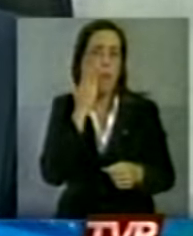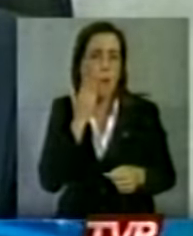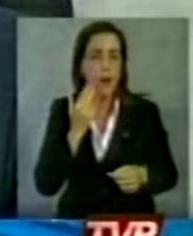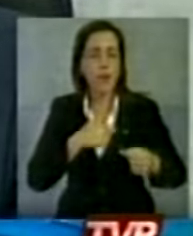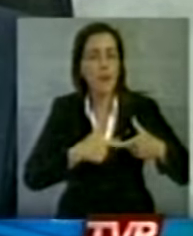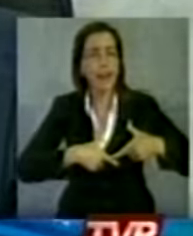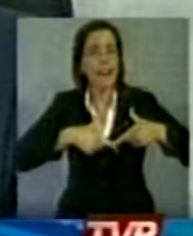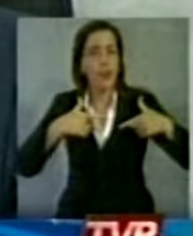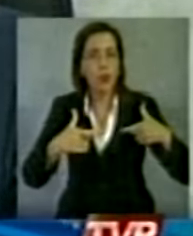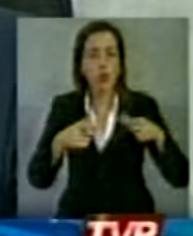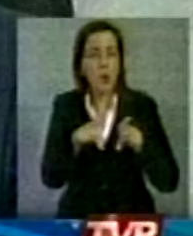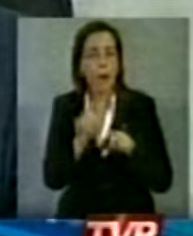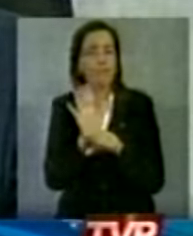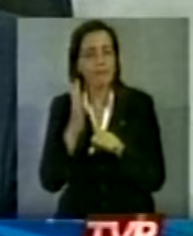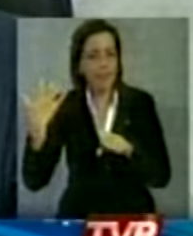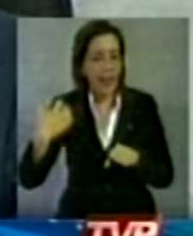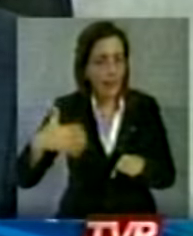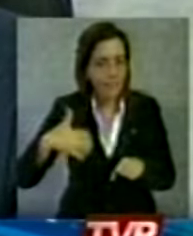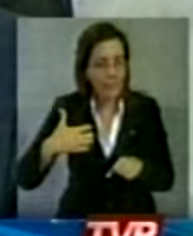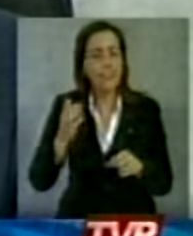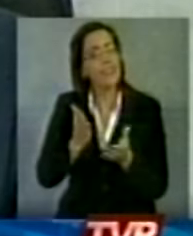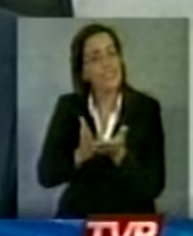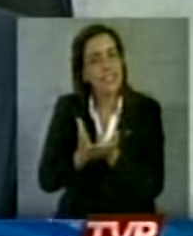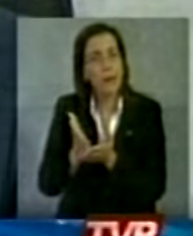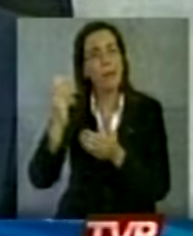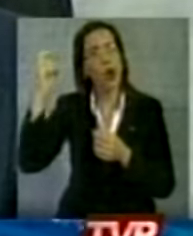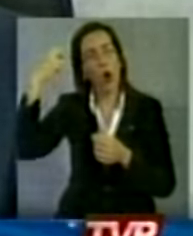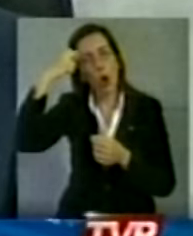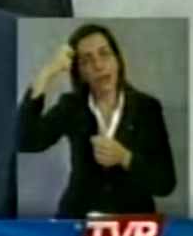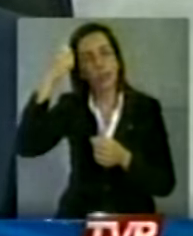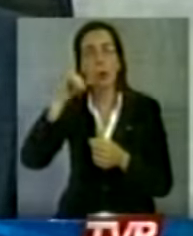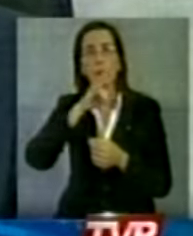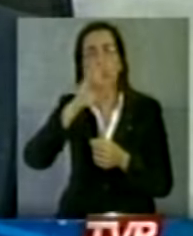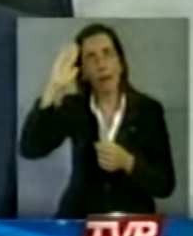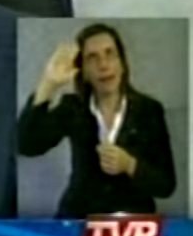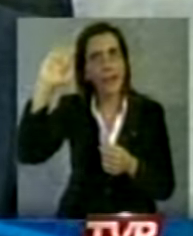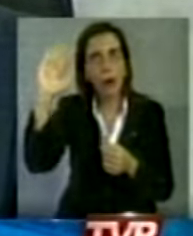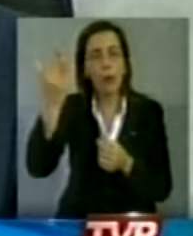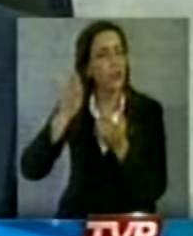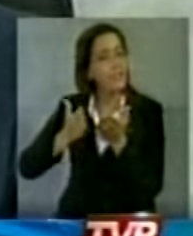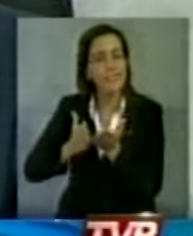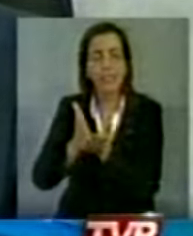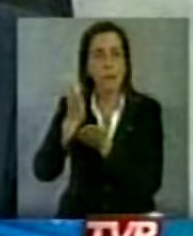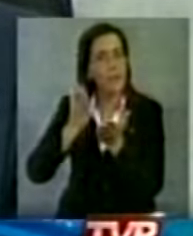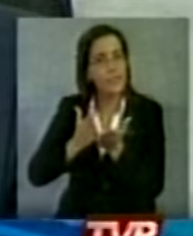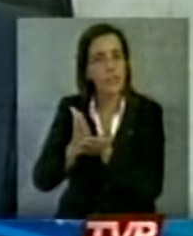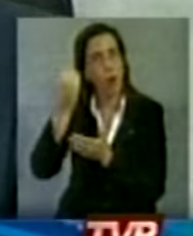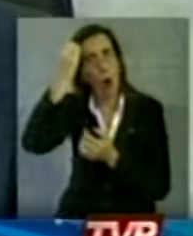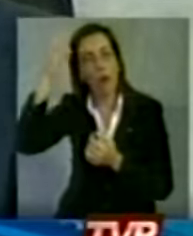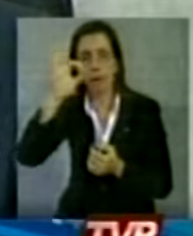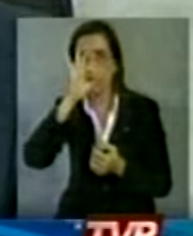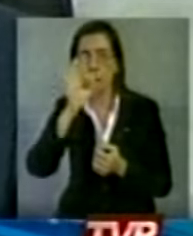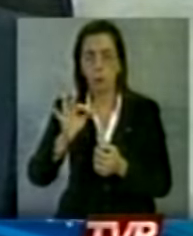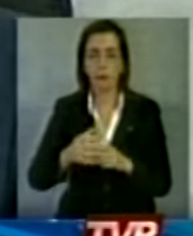generoso que responda a ese nombre, el Congreso de Tucumán atravesará los tiempos